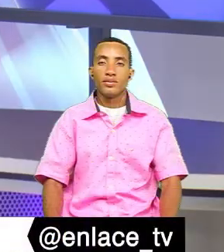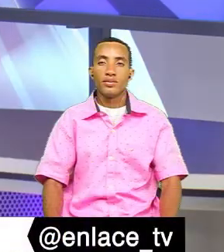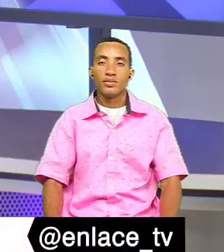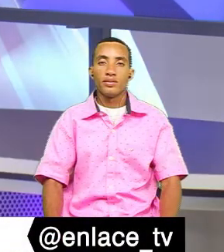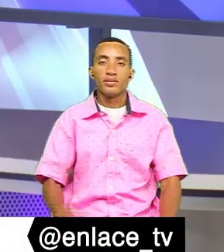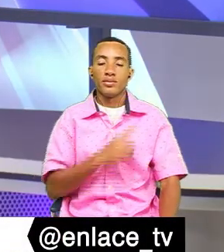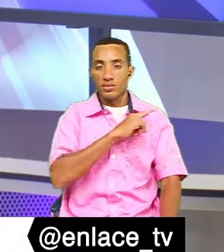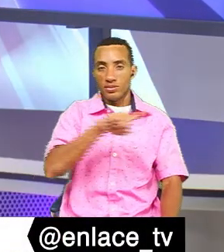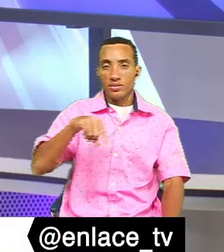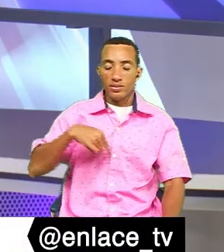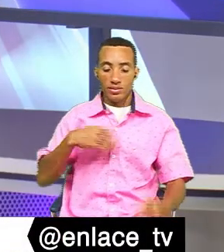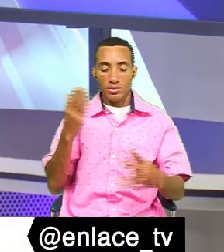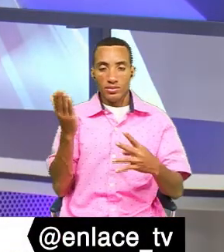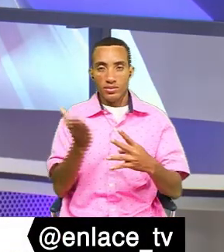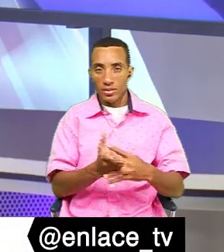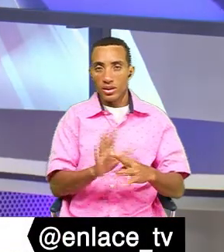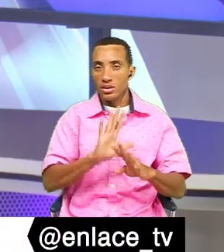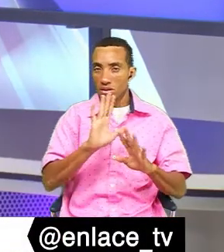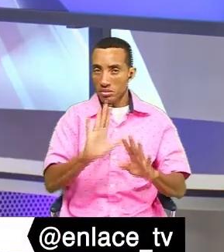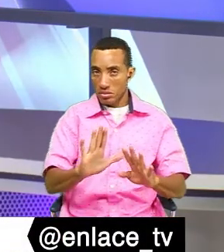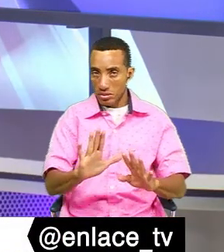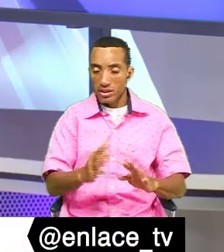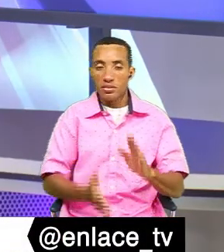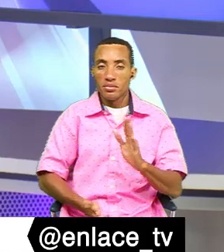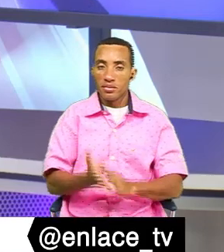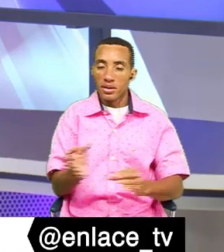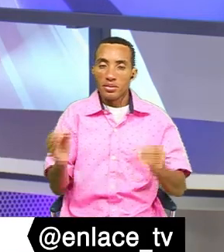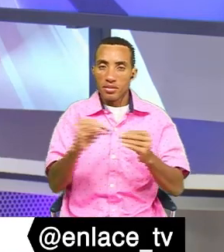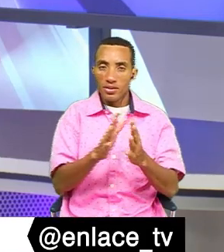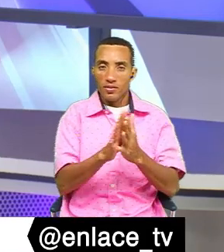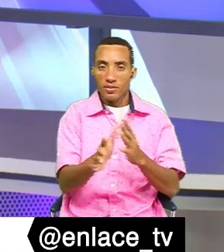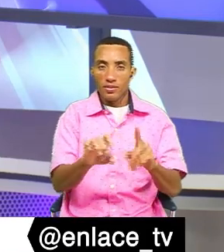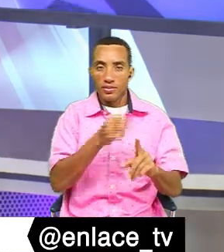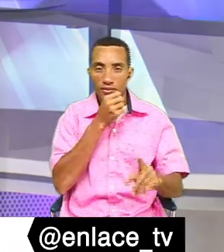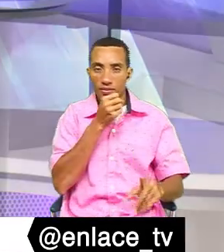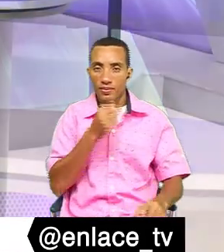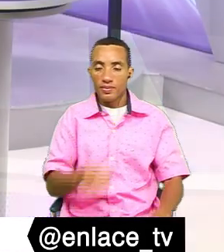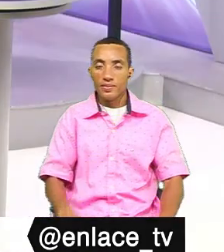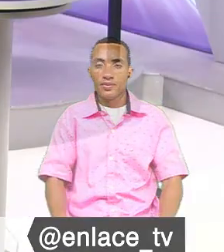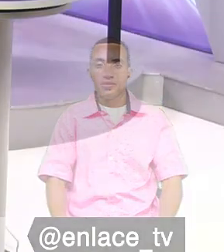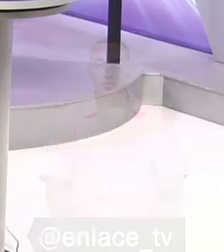Nosotros hacemos una pausa, pero en minutos regresamos con más información en Enlace Noticias.